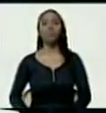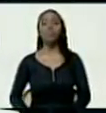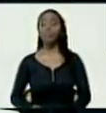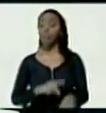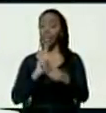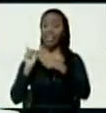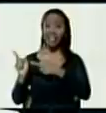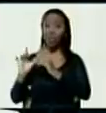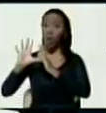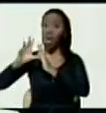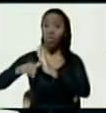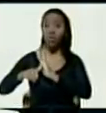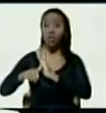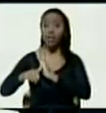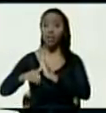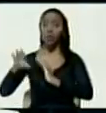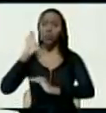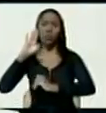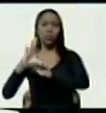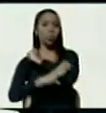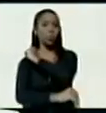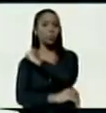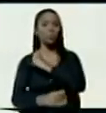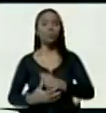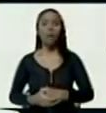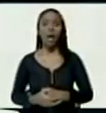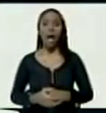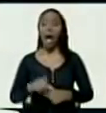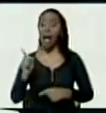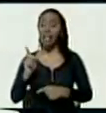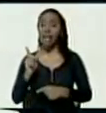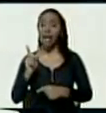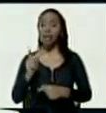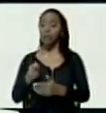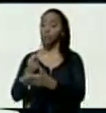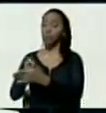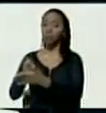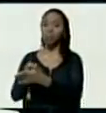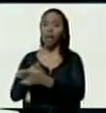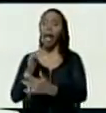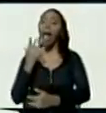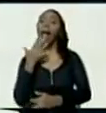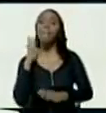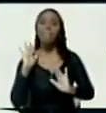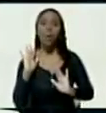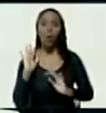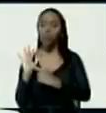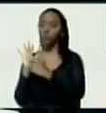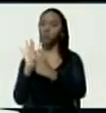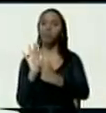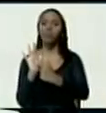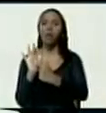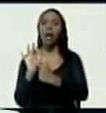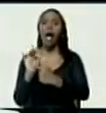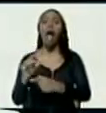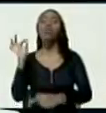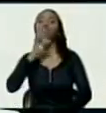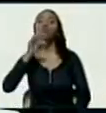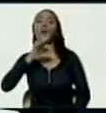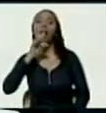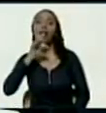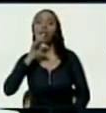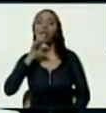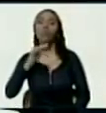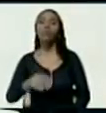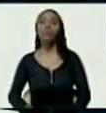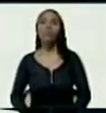Estos ladrones corruptos, a quien mantienen, por ejemplo, es el yerno de Antonio Ledesma en Madrid. Nervis